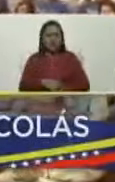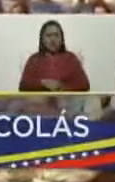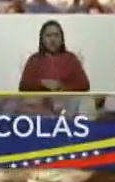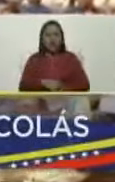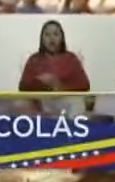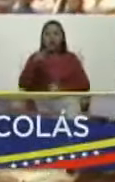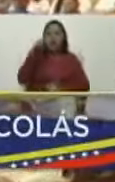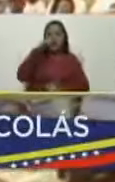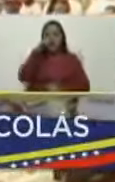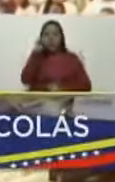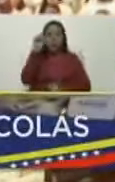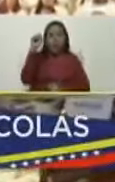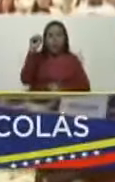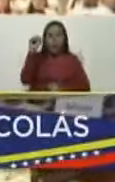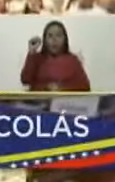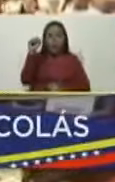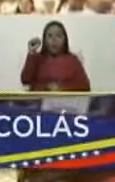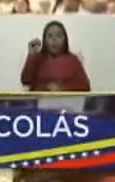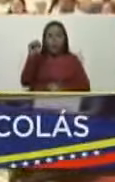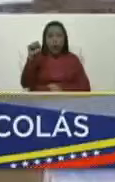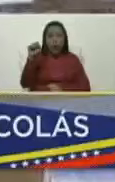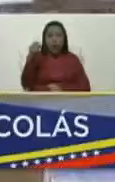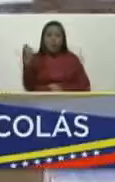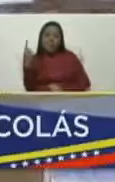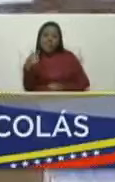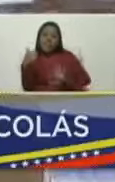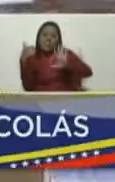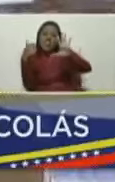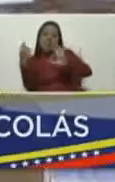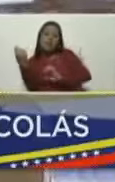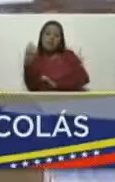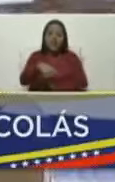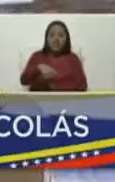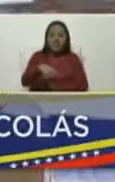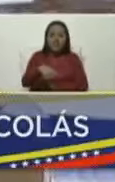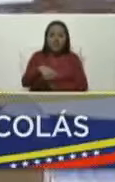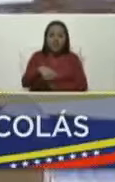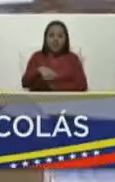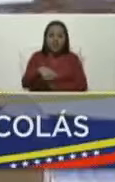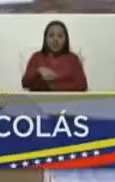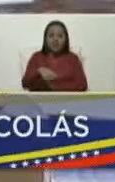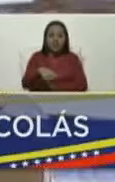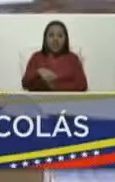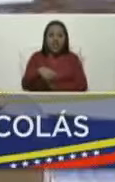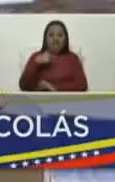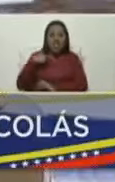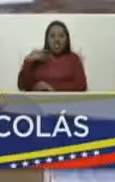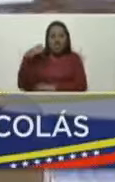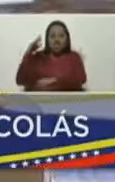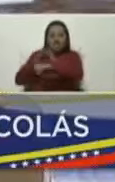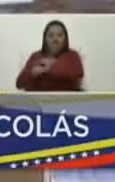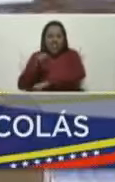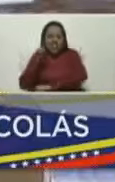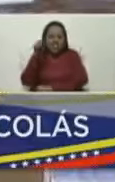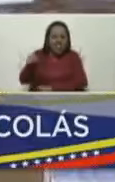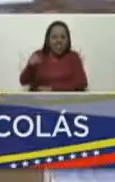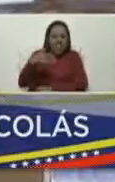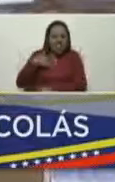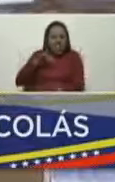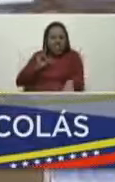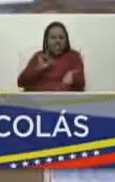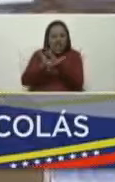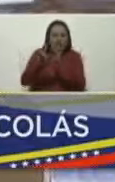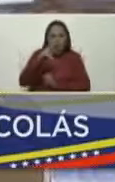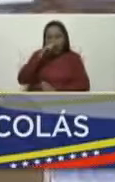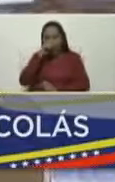Maduro, te quedan 6 meses. Voy por ti, voy a sacar a